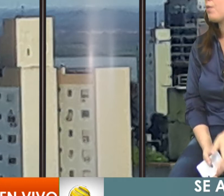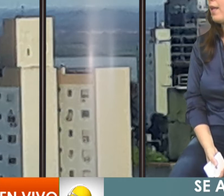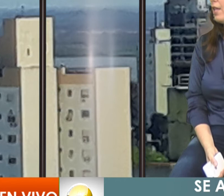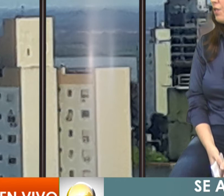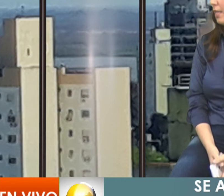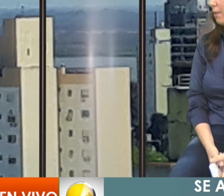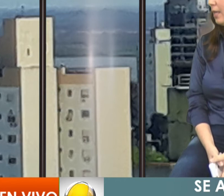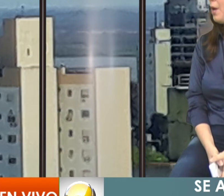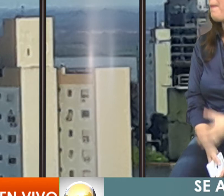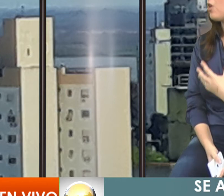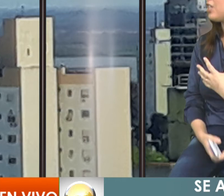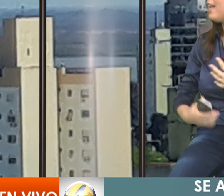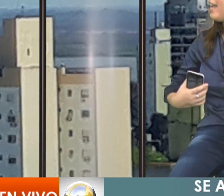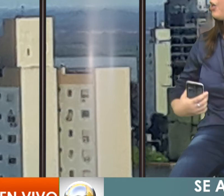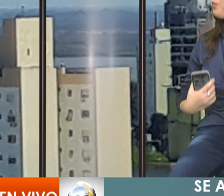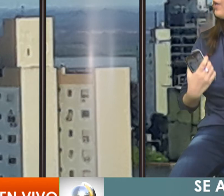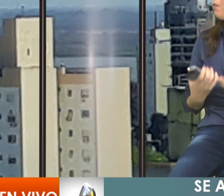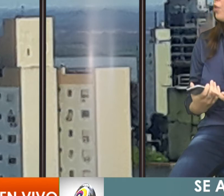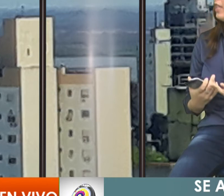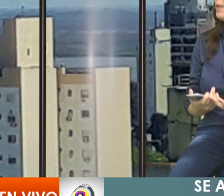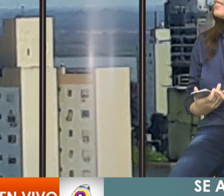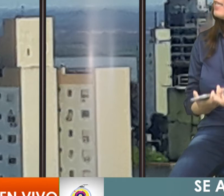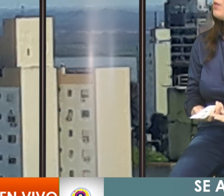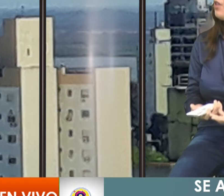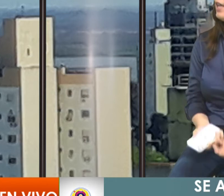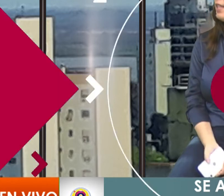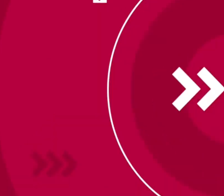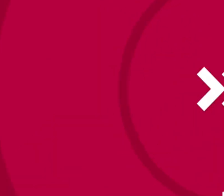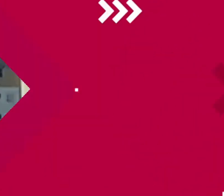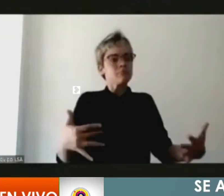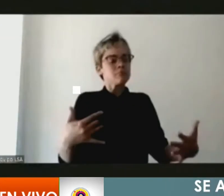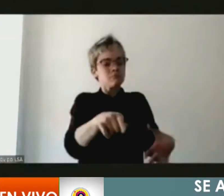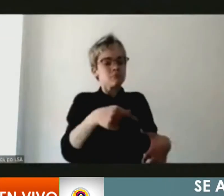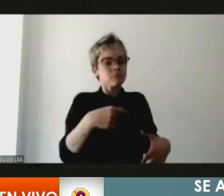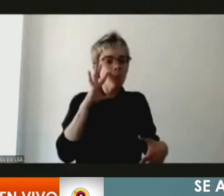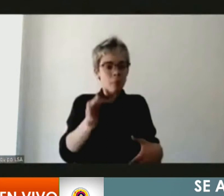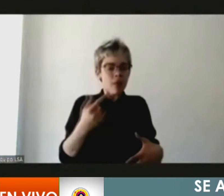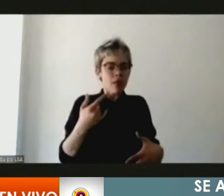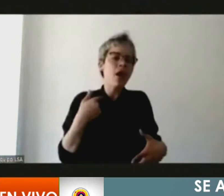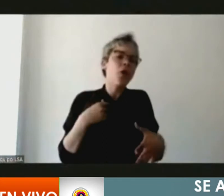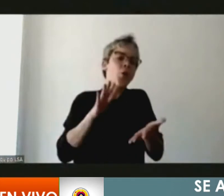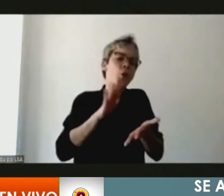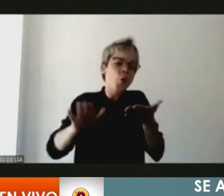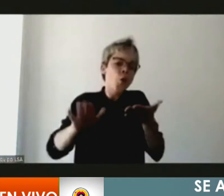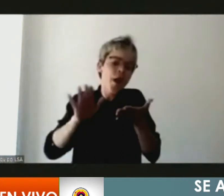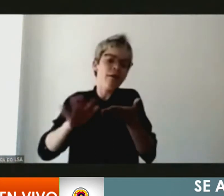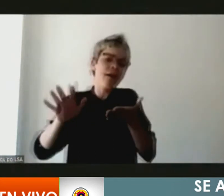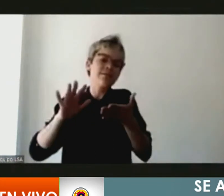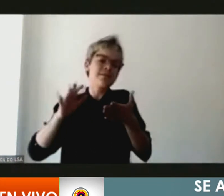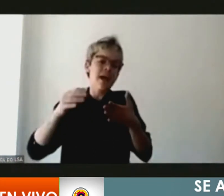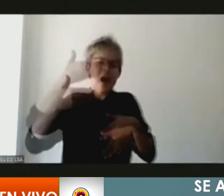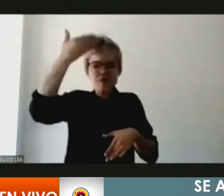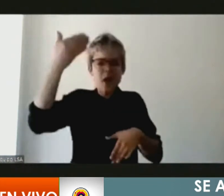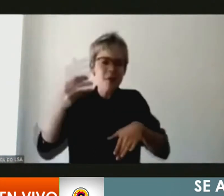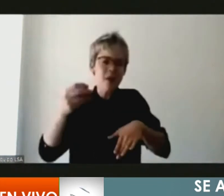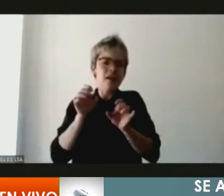ámbitos más de la sociedad civil. Bien. Pero sí incorporamos este principio de paridad de género para que vayamos pensando justamente